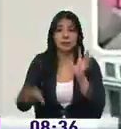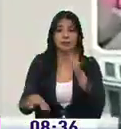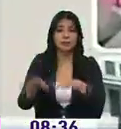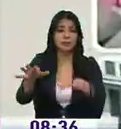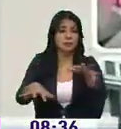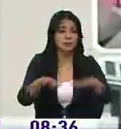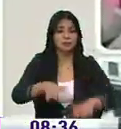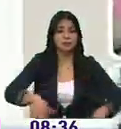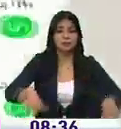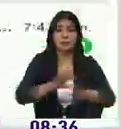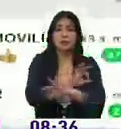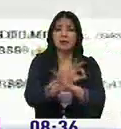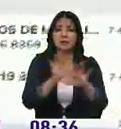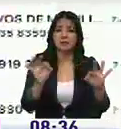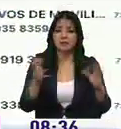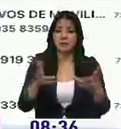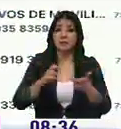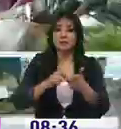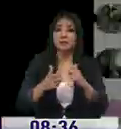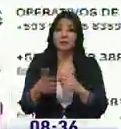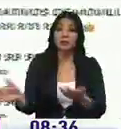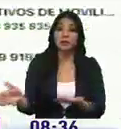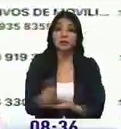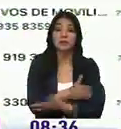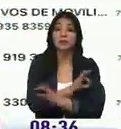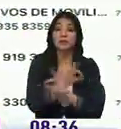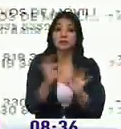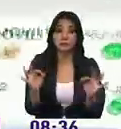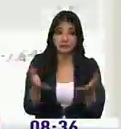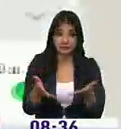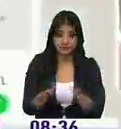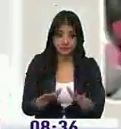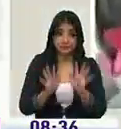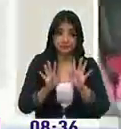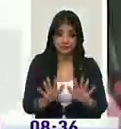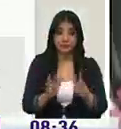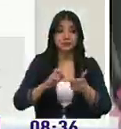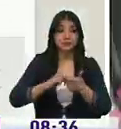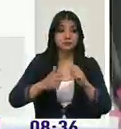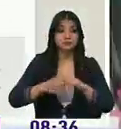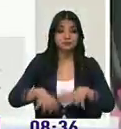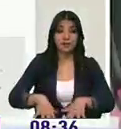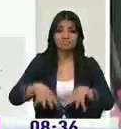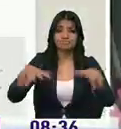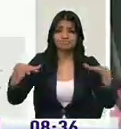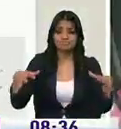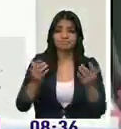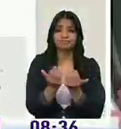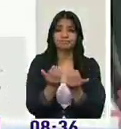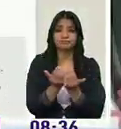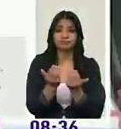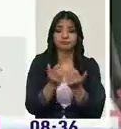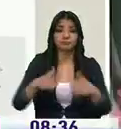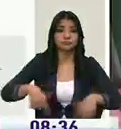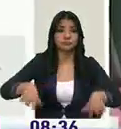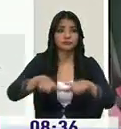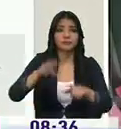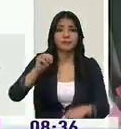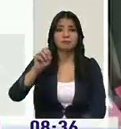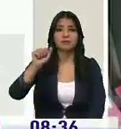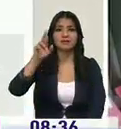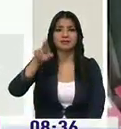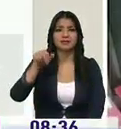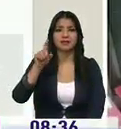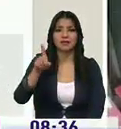esto. Problemas de recolección de basura. Ahí estamos, vean. Y más basura, ¿no? ¿Esto dónde es? Ah, cerca del recreo, en la